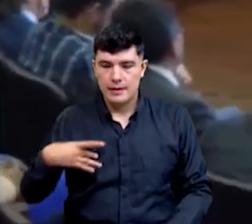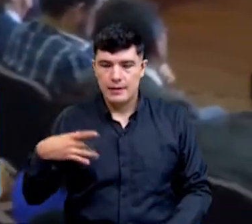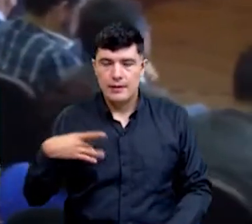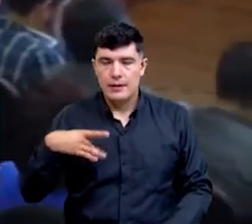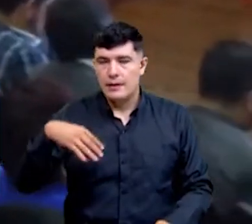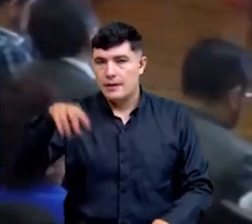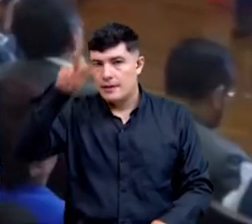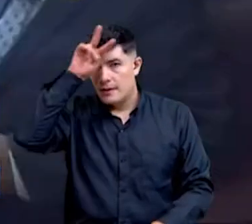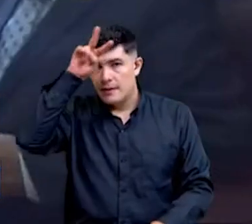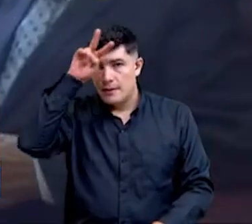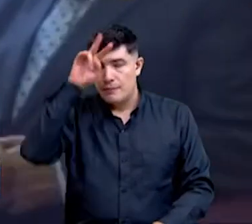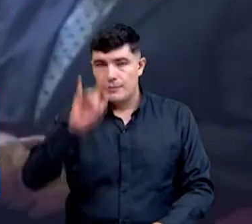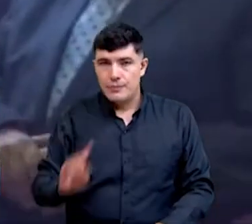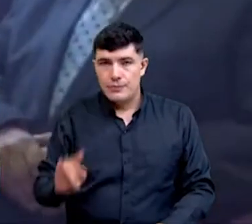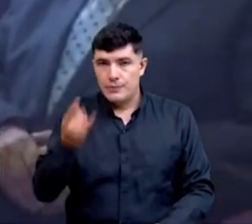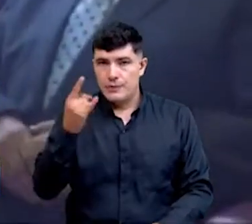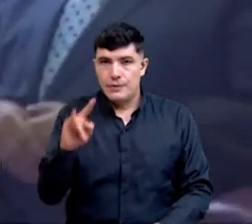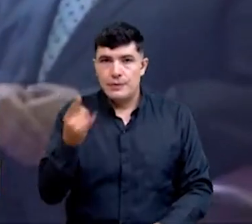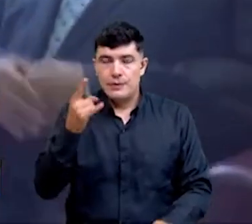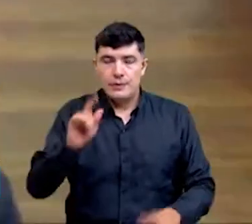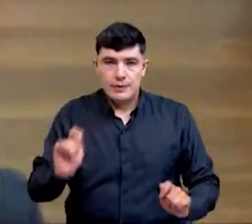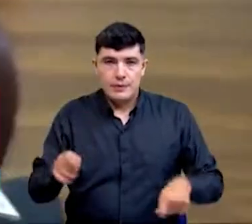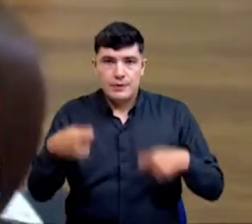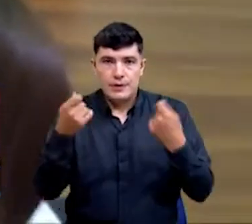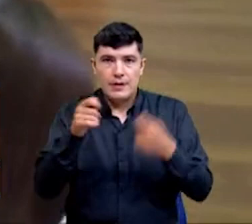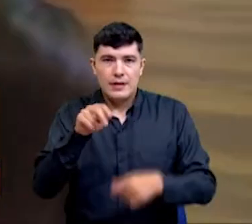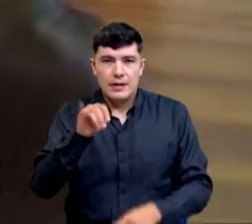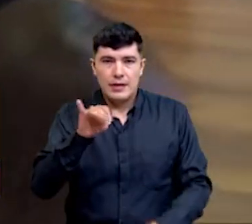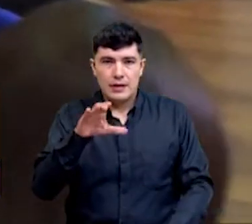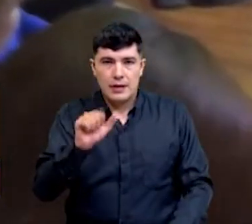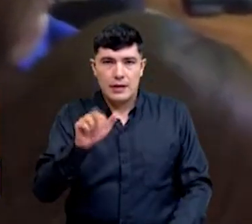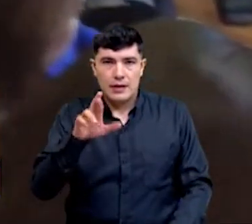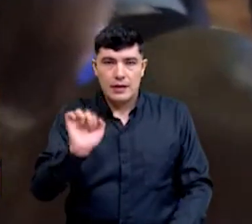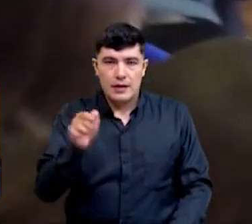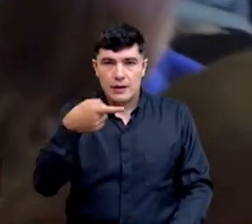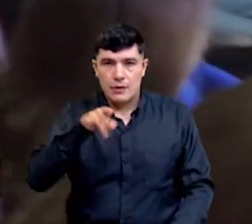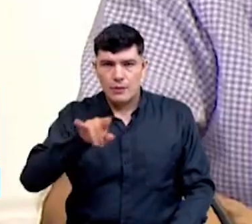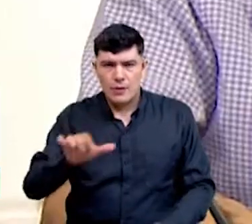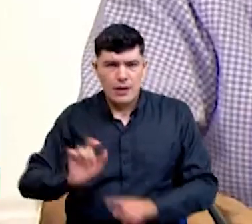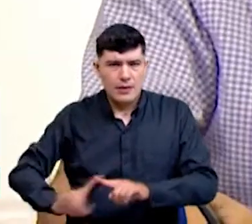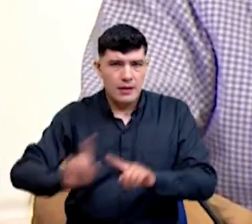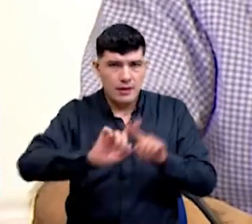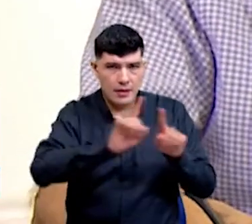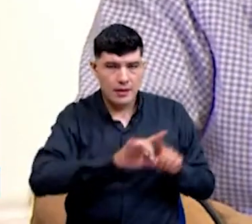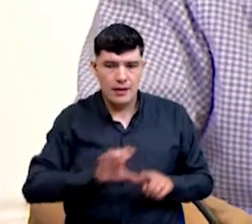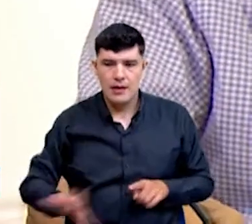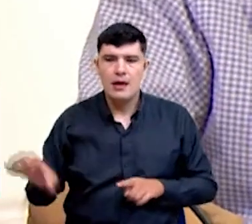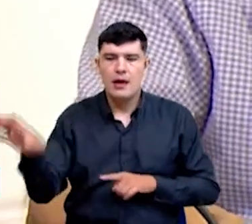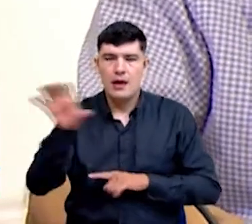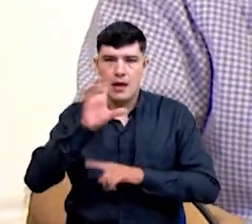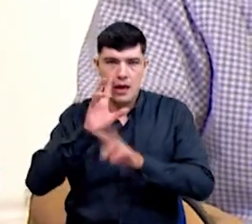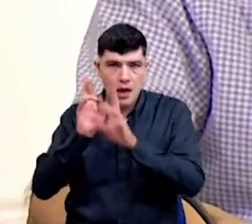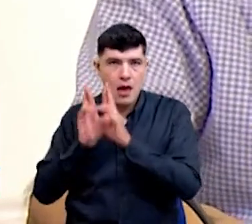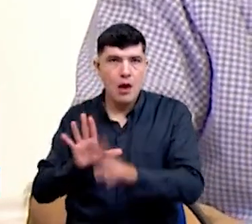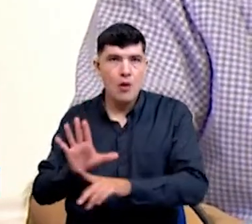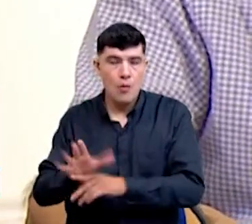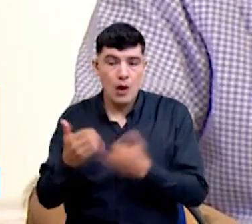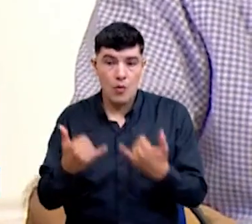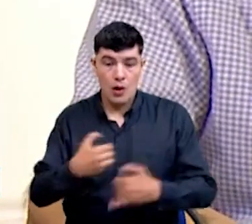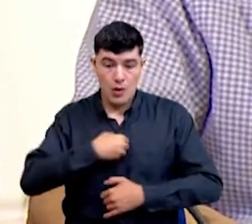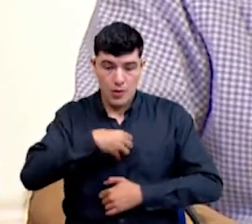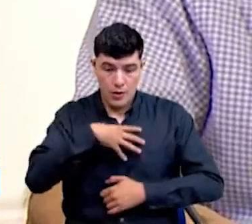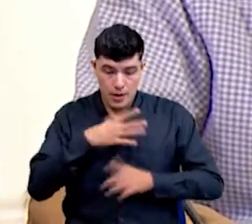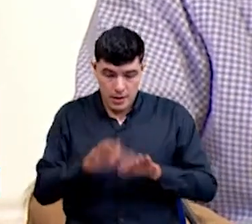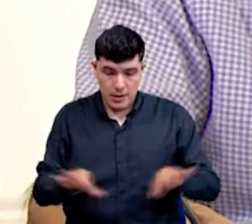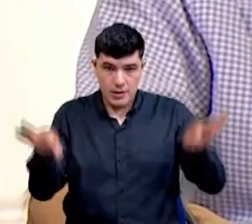Uruguay El Salvador Guatemala Nicaragua entre otros es una gran oportunidad para mostrar no